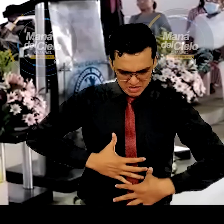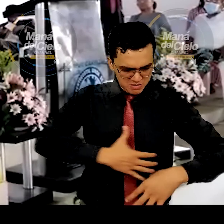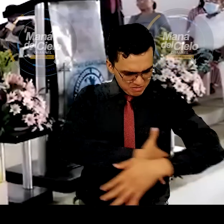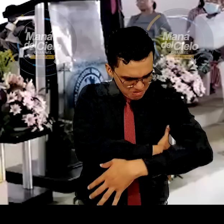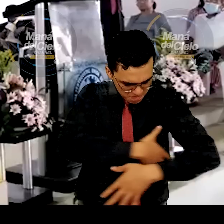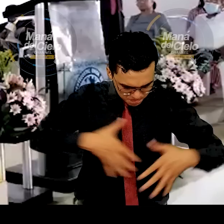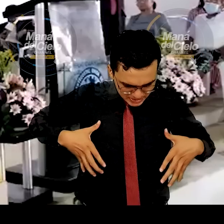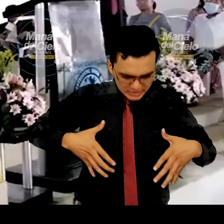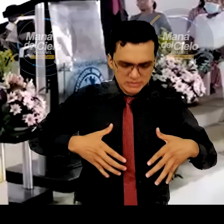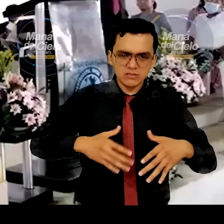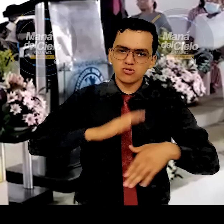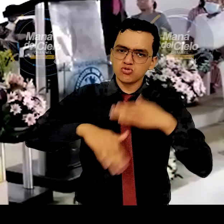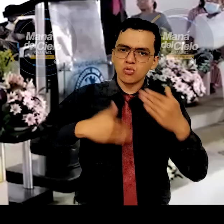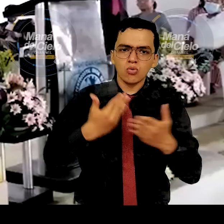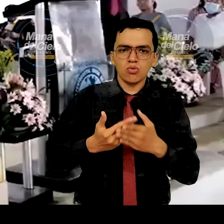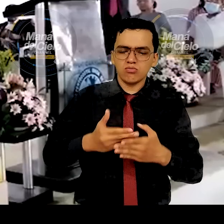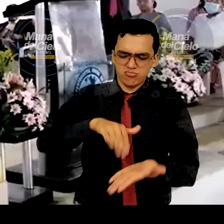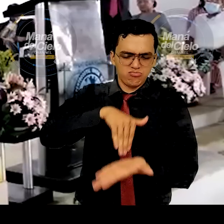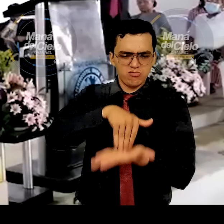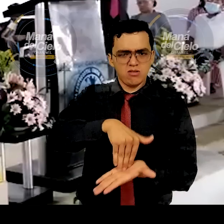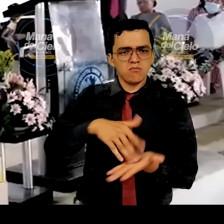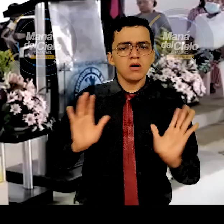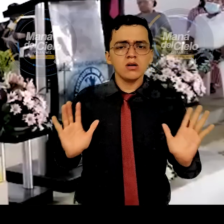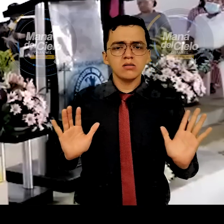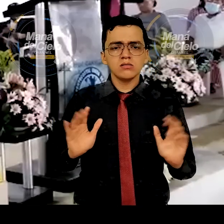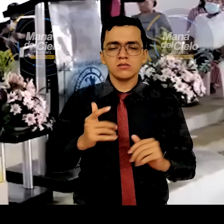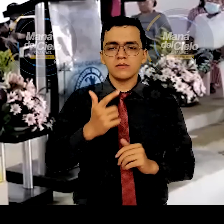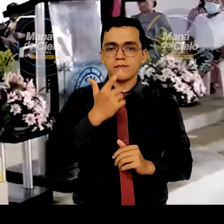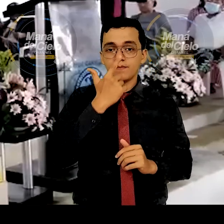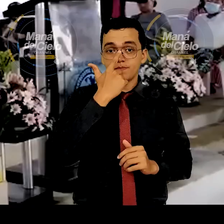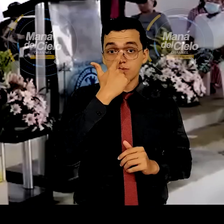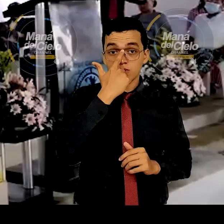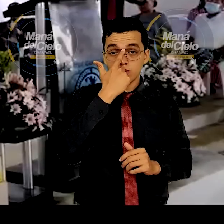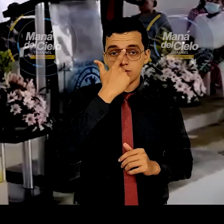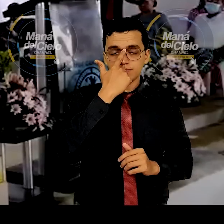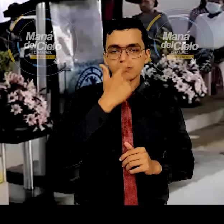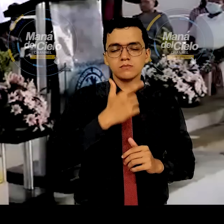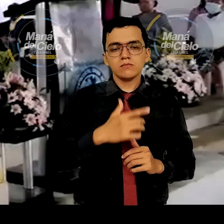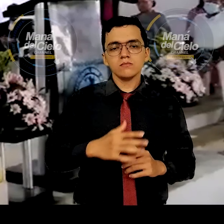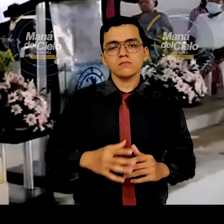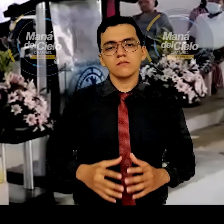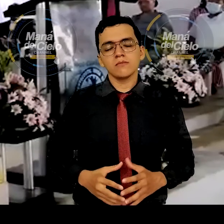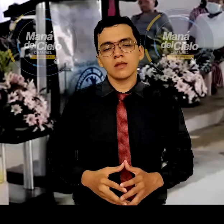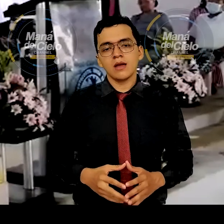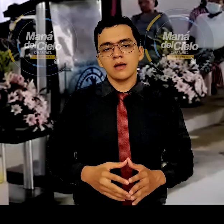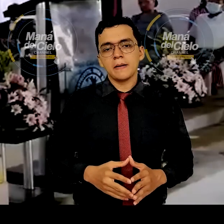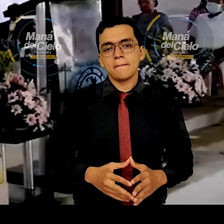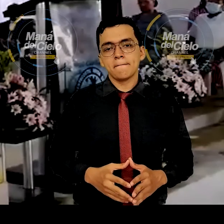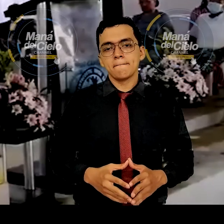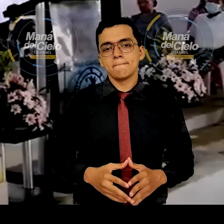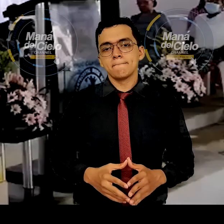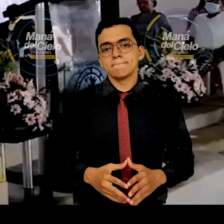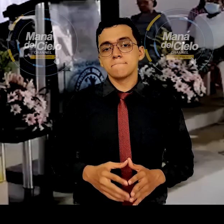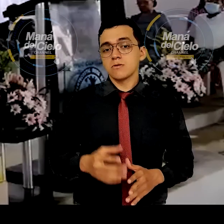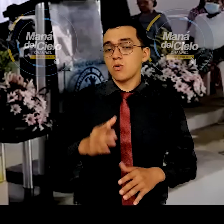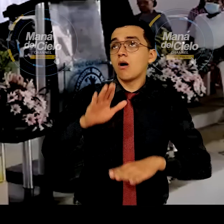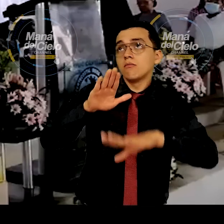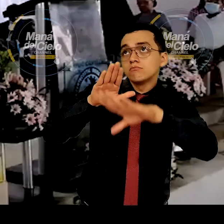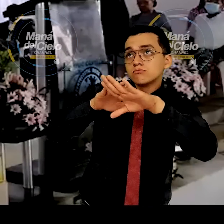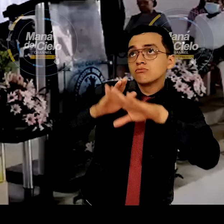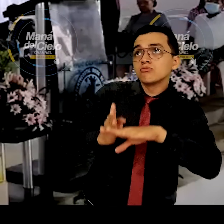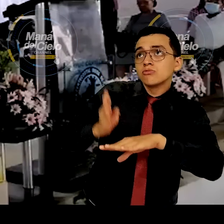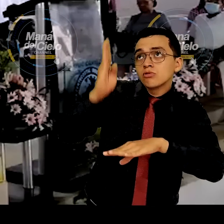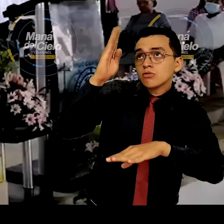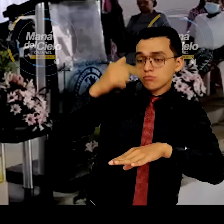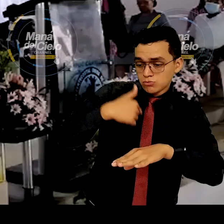¿Verdad? Y bueno, ¿no? Entonces yo dije, Señor, bueno, si es mi momento, ok, me